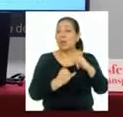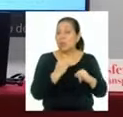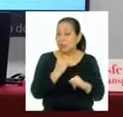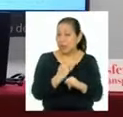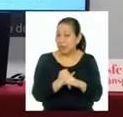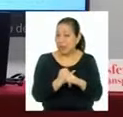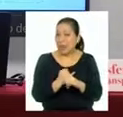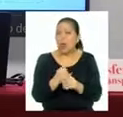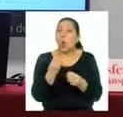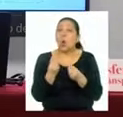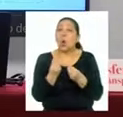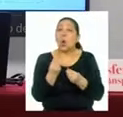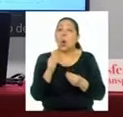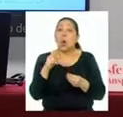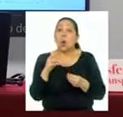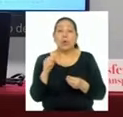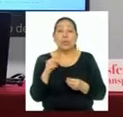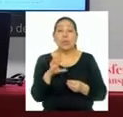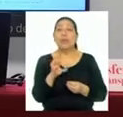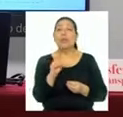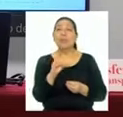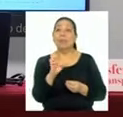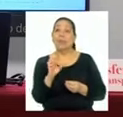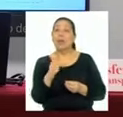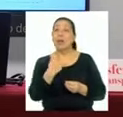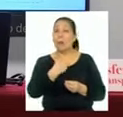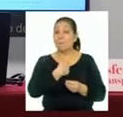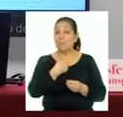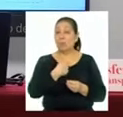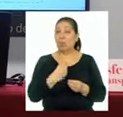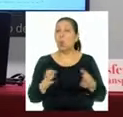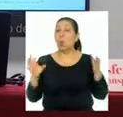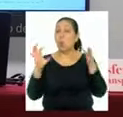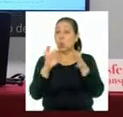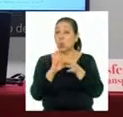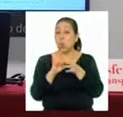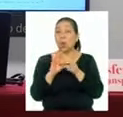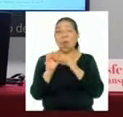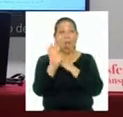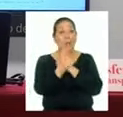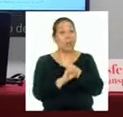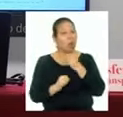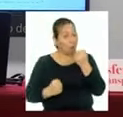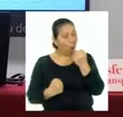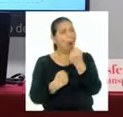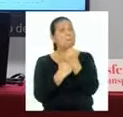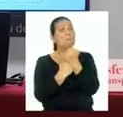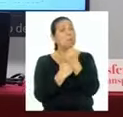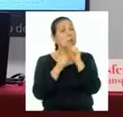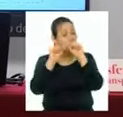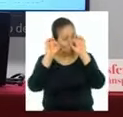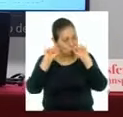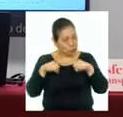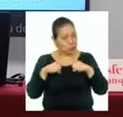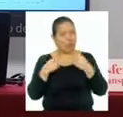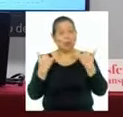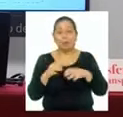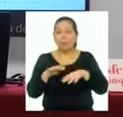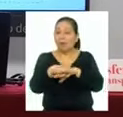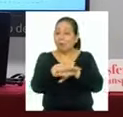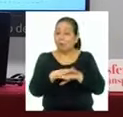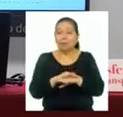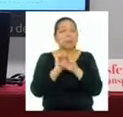como la ONU, la OCDE, o la propia Unión Europea y la OIT, que han apoyado para justamente que este plan